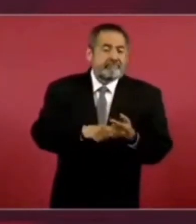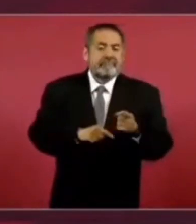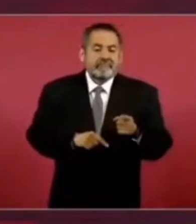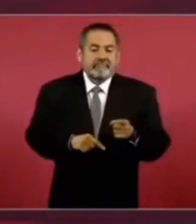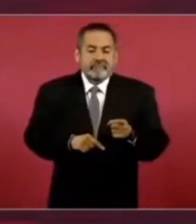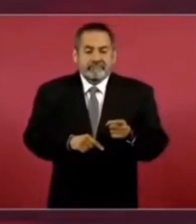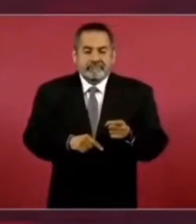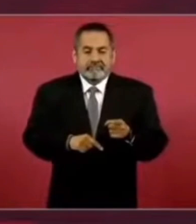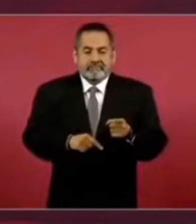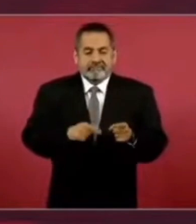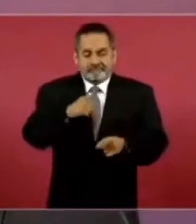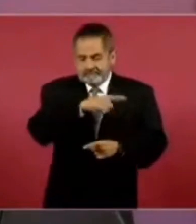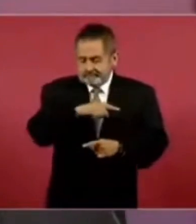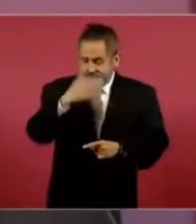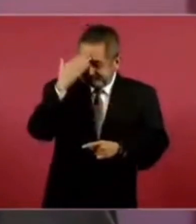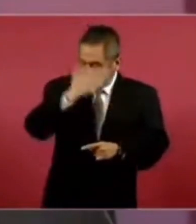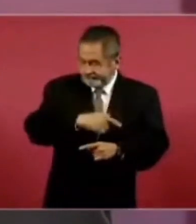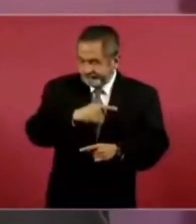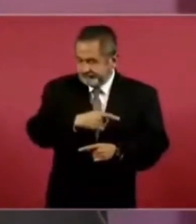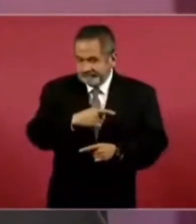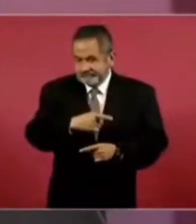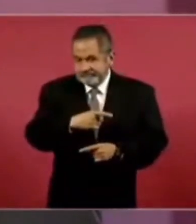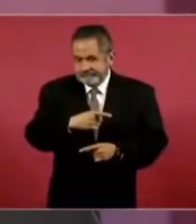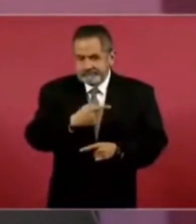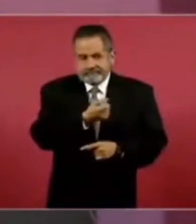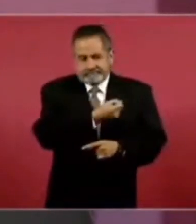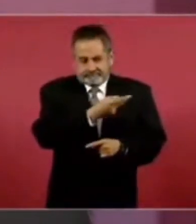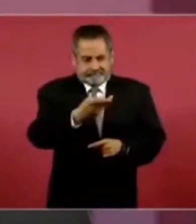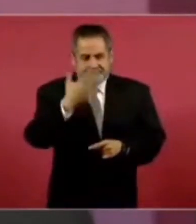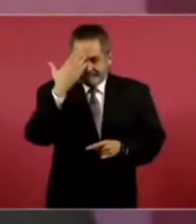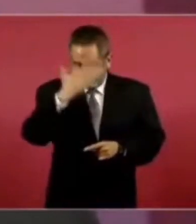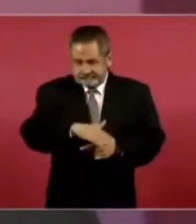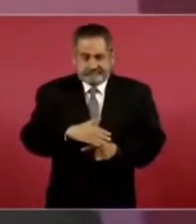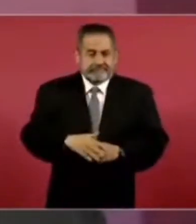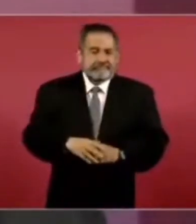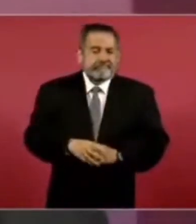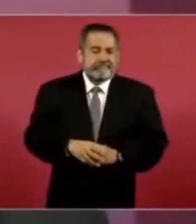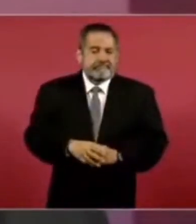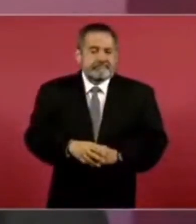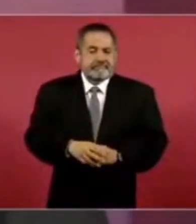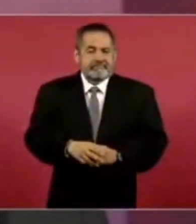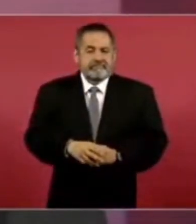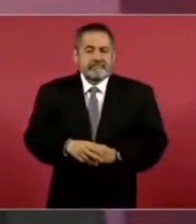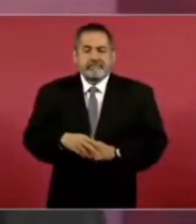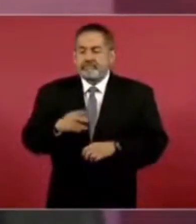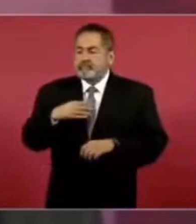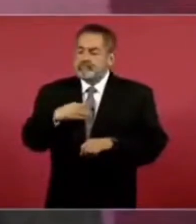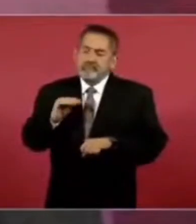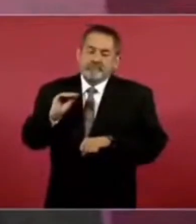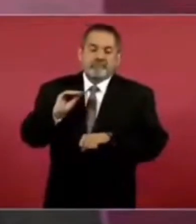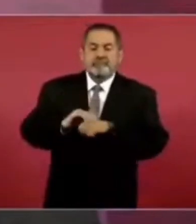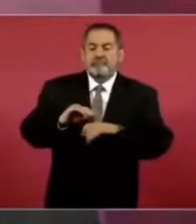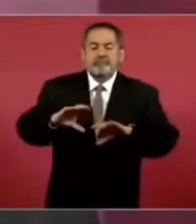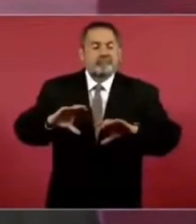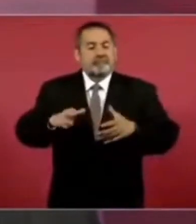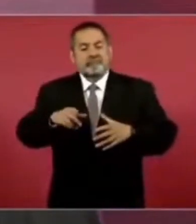y ellos deben de saber, hay algunos que saben, porque cuando creamos el organismo,